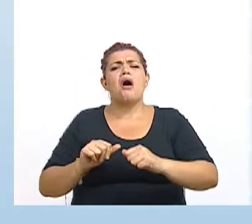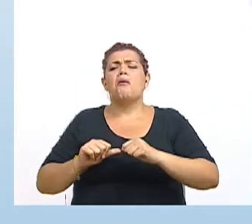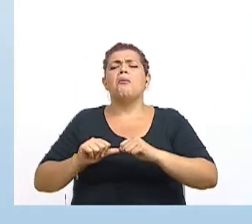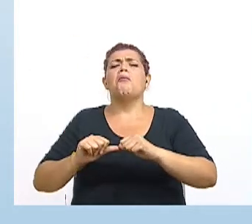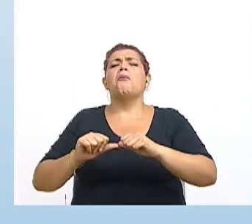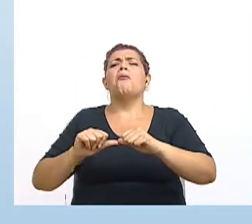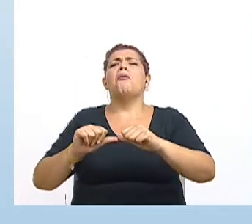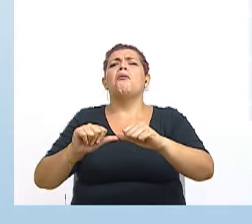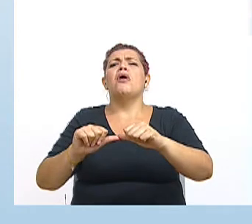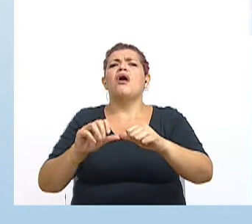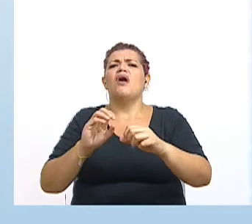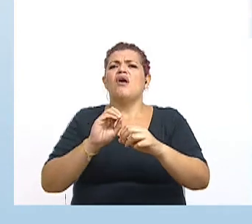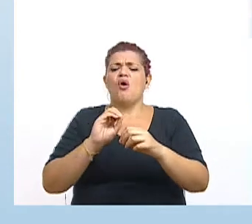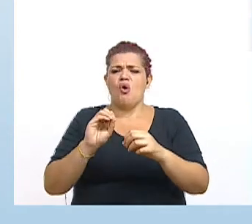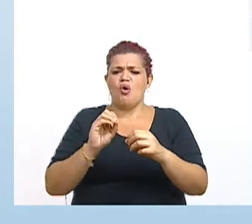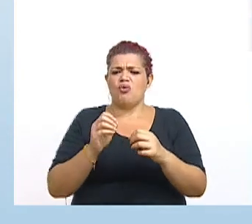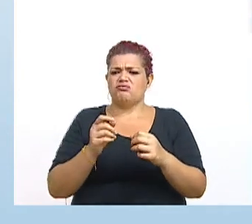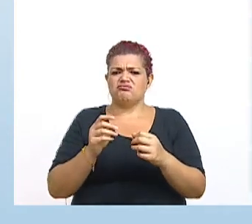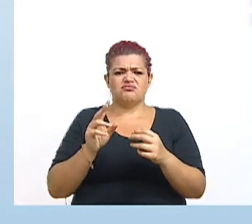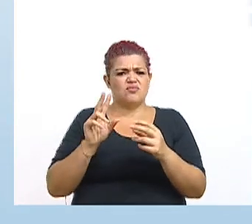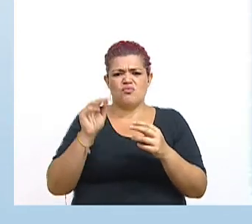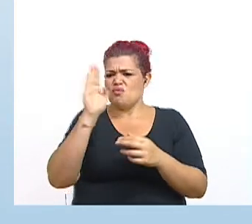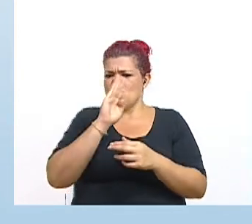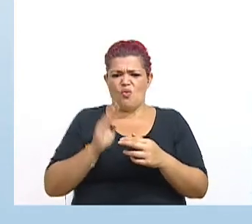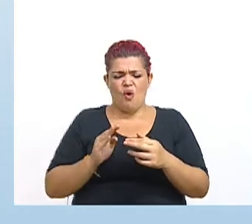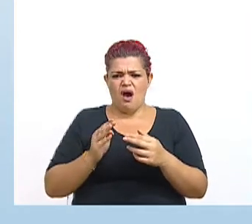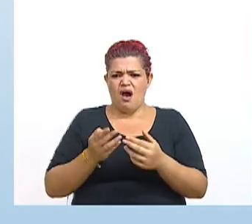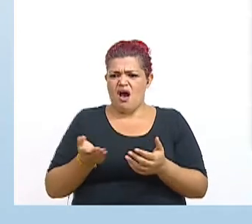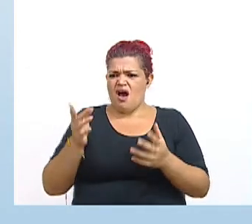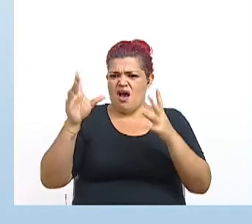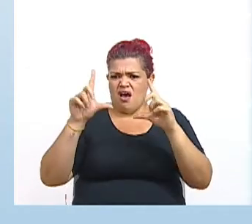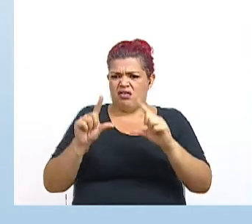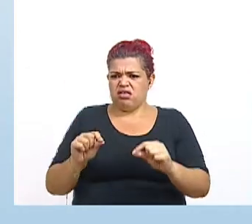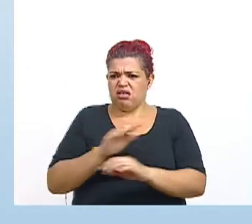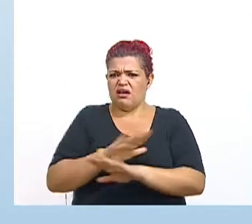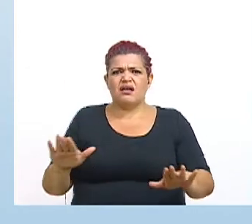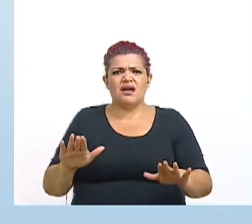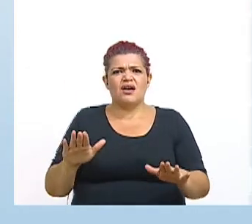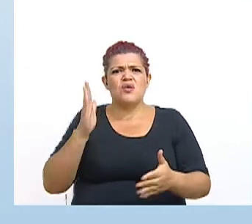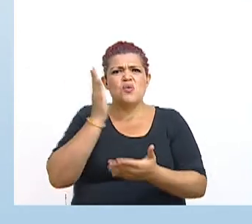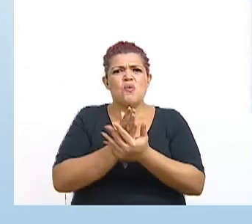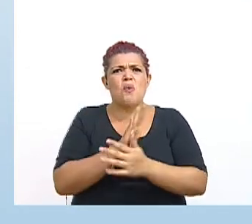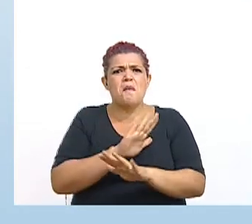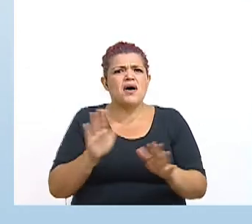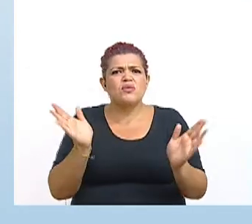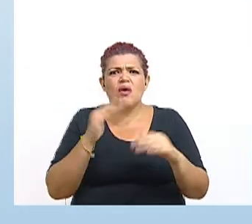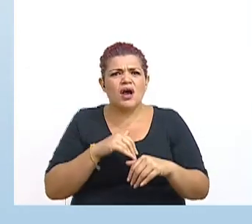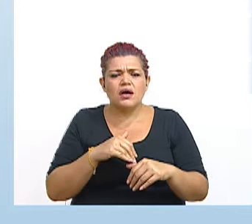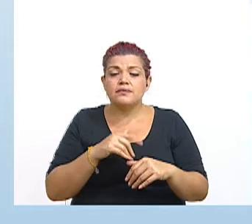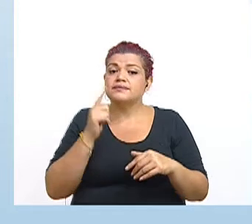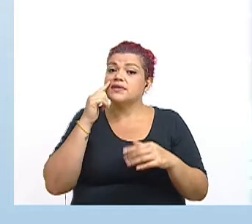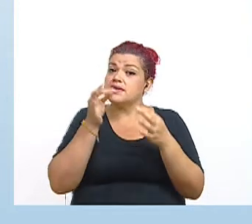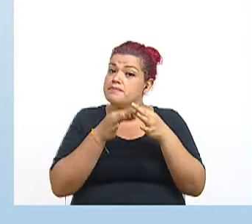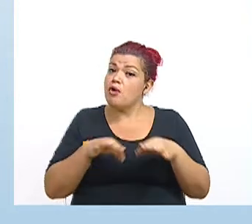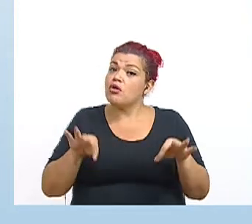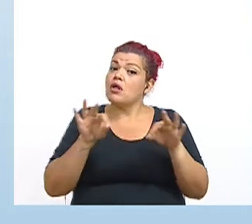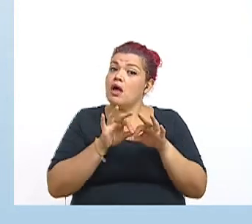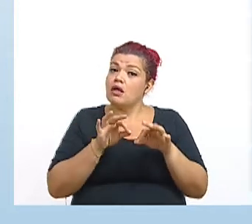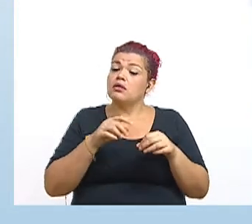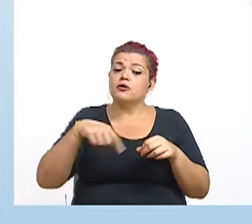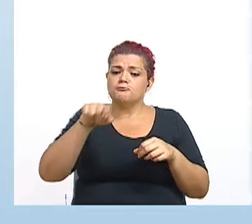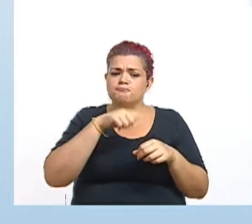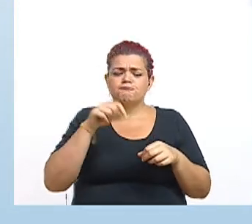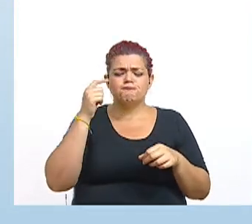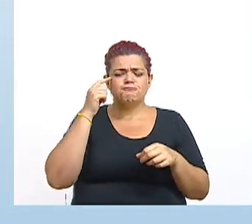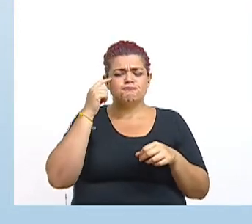¿Serán acaso irrenovables? Es interesante valorar toda esta situación dentro del área de estudio de la